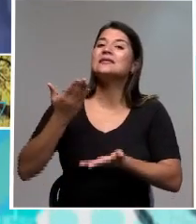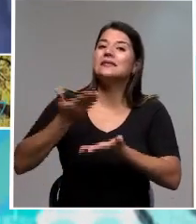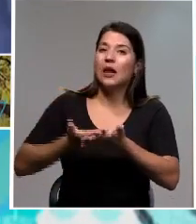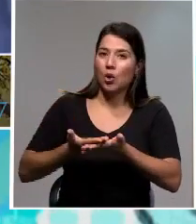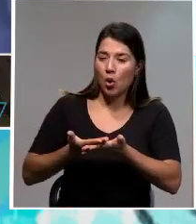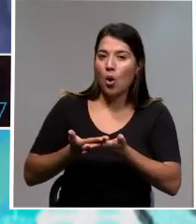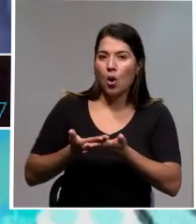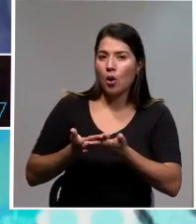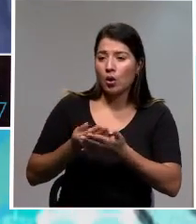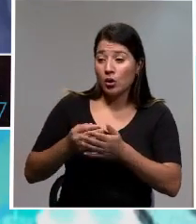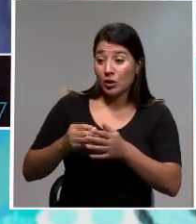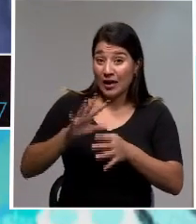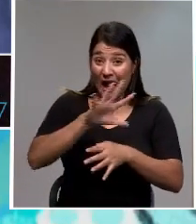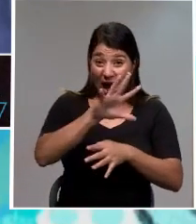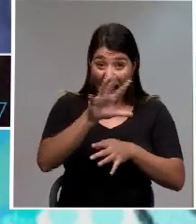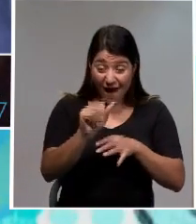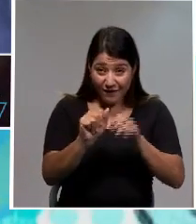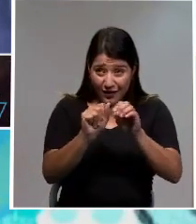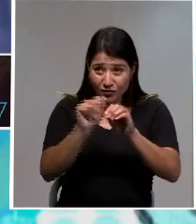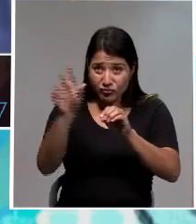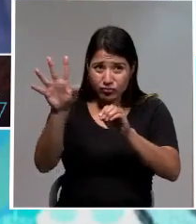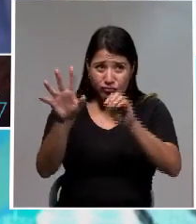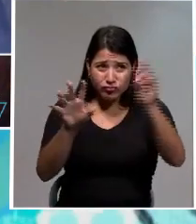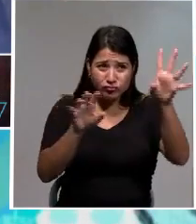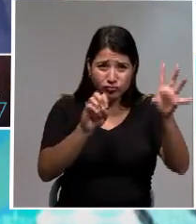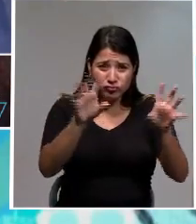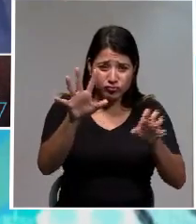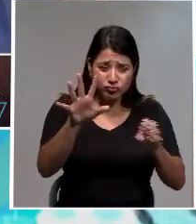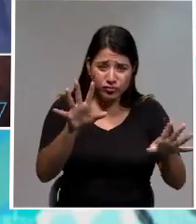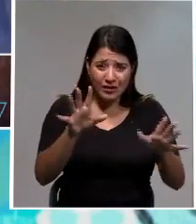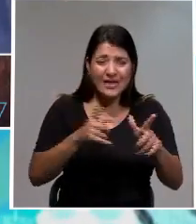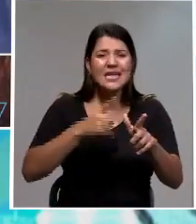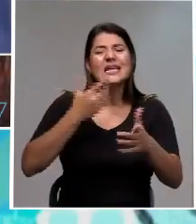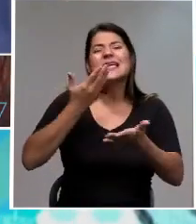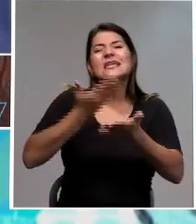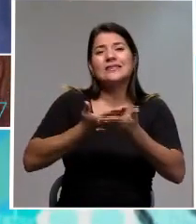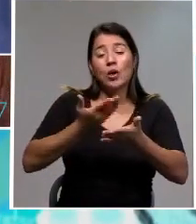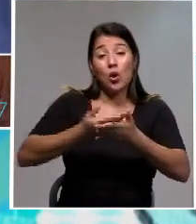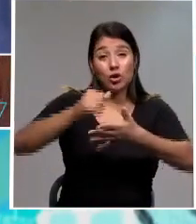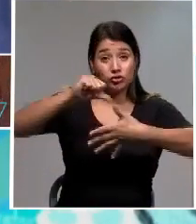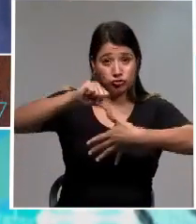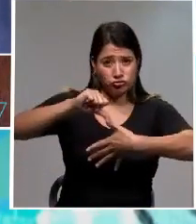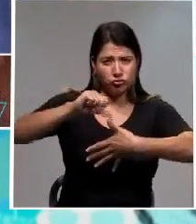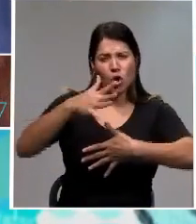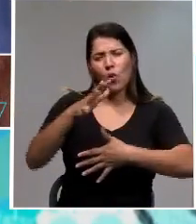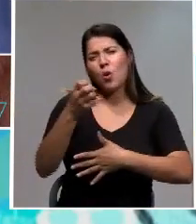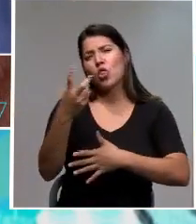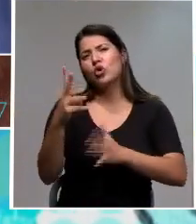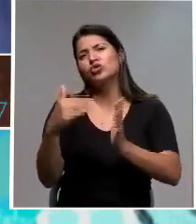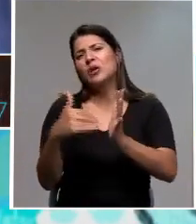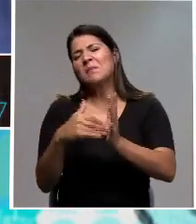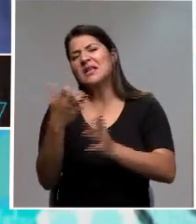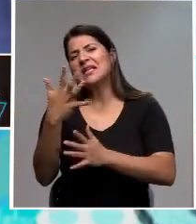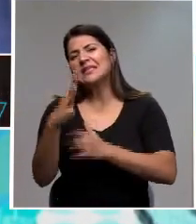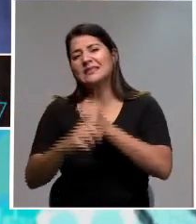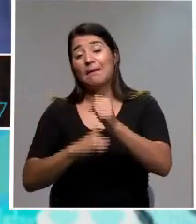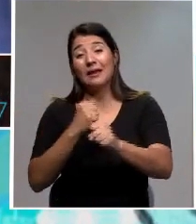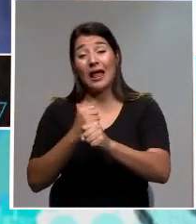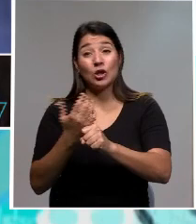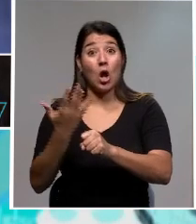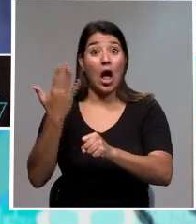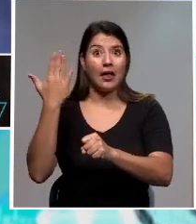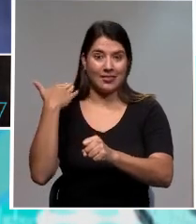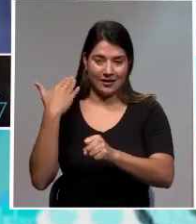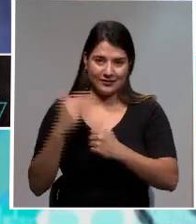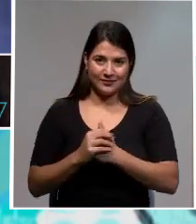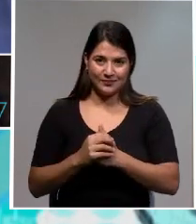finalmente al sur de Sudamérica alrededor de hace unos 12.000, 15.000 años atrás. Y la